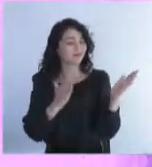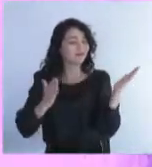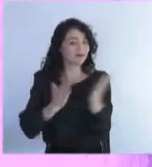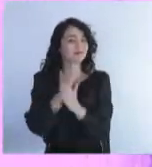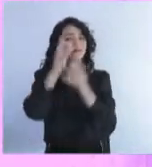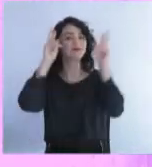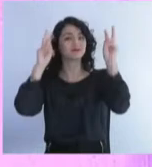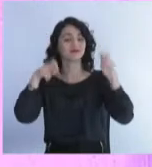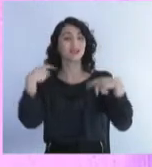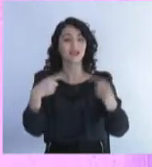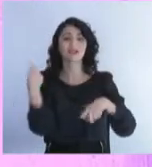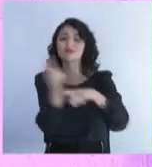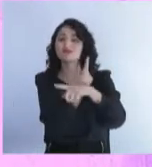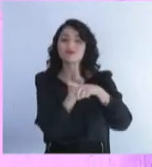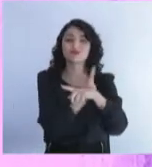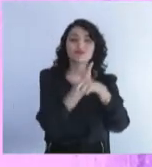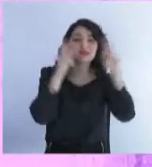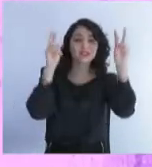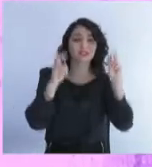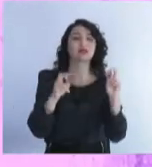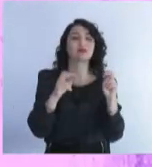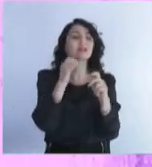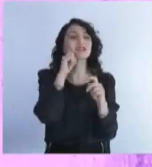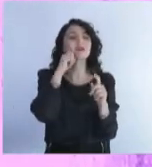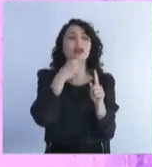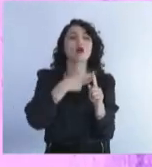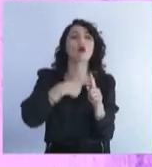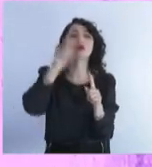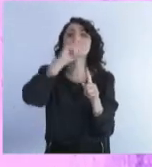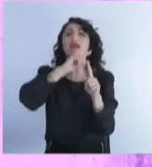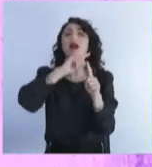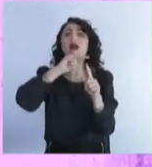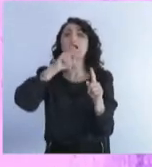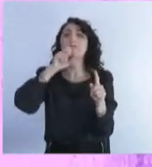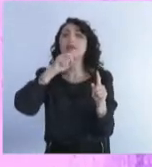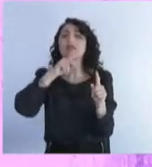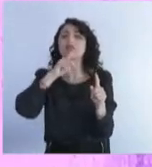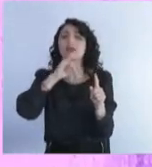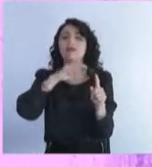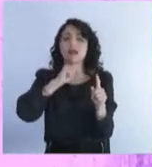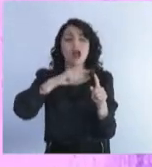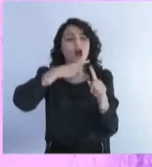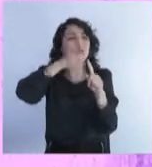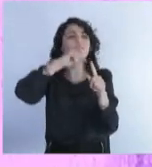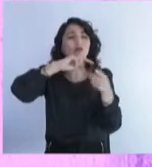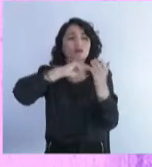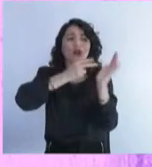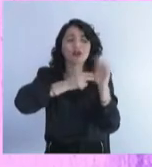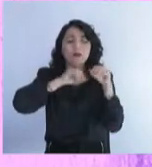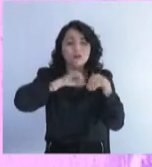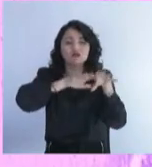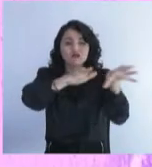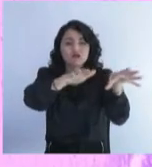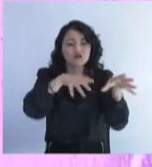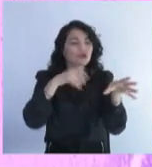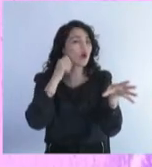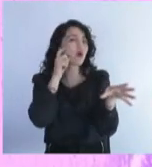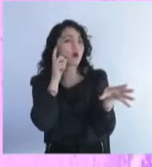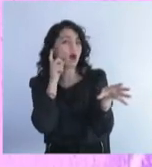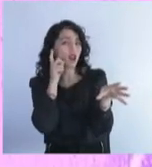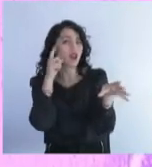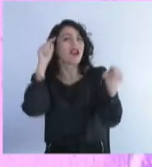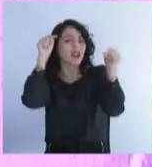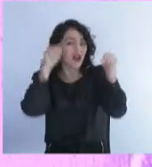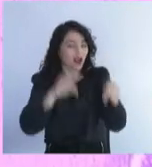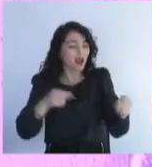vamos a tener esta charla que habla de la otra pandemia, de la pandemia de salud mental Y es el momento justamente de dar paso a